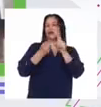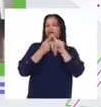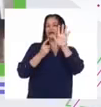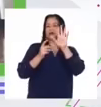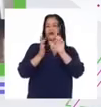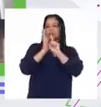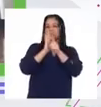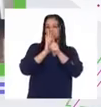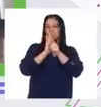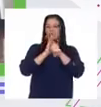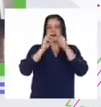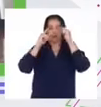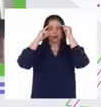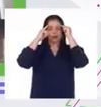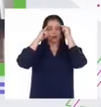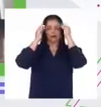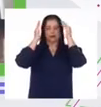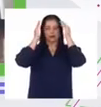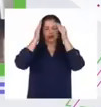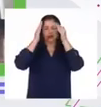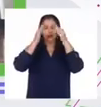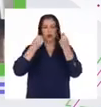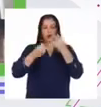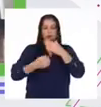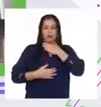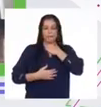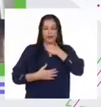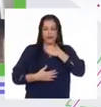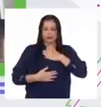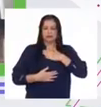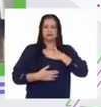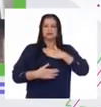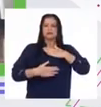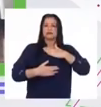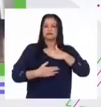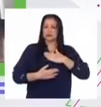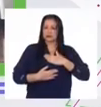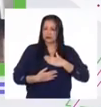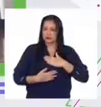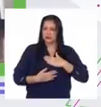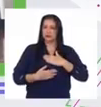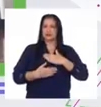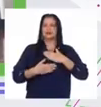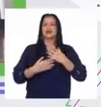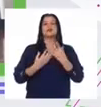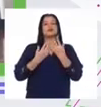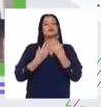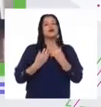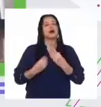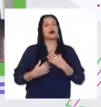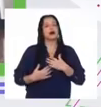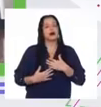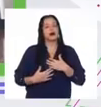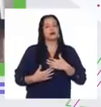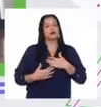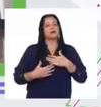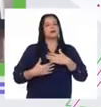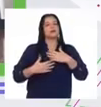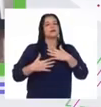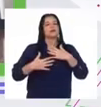enfocándonos solo en cómo nuestra respiración se va dando de una forma suave, de una